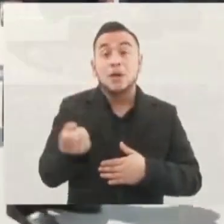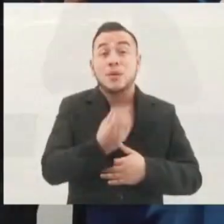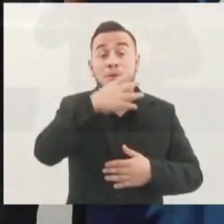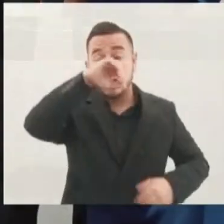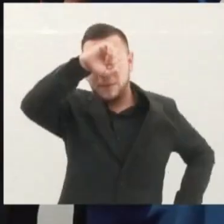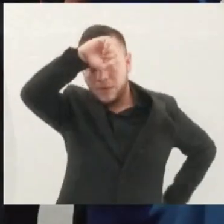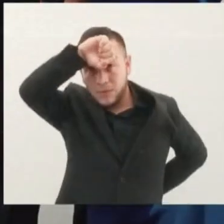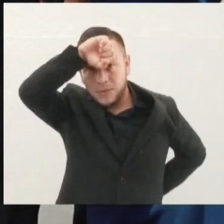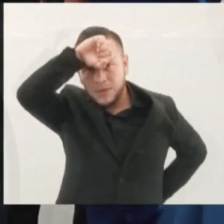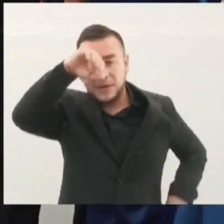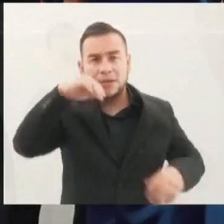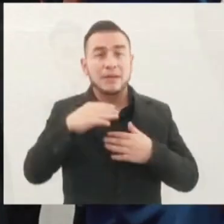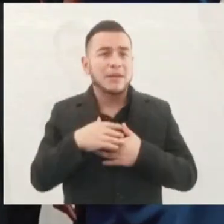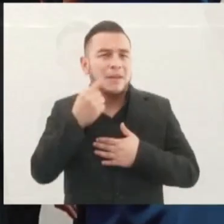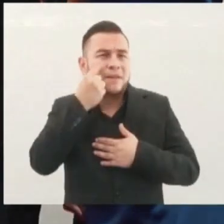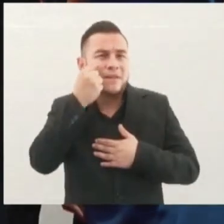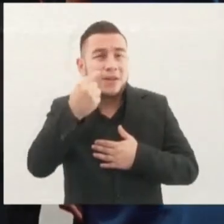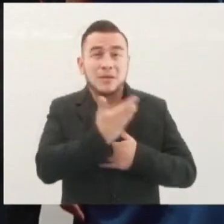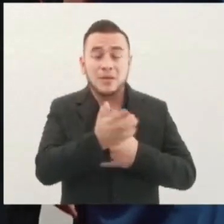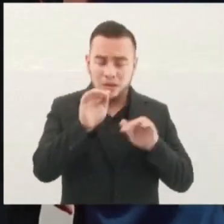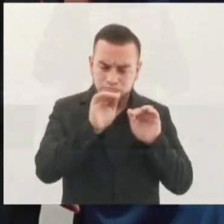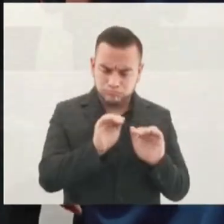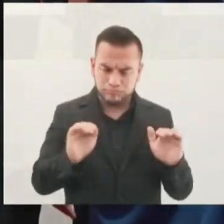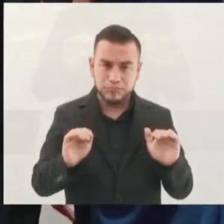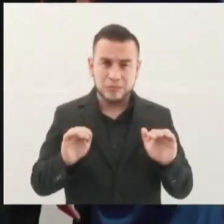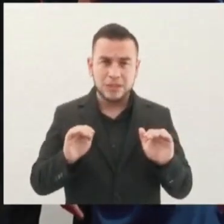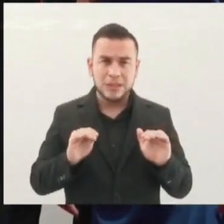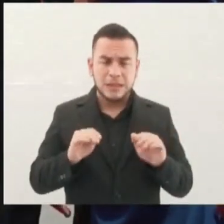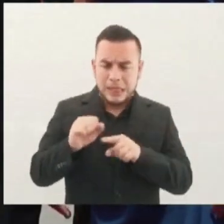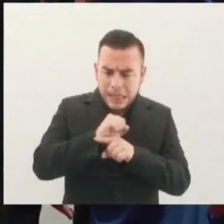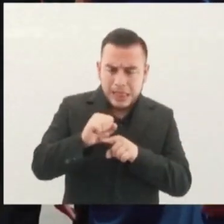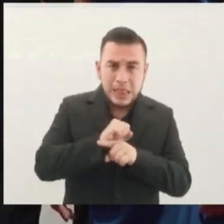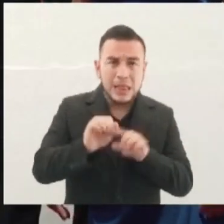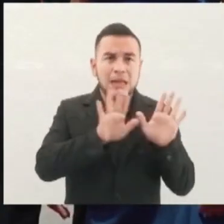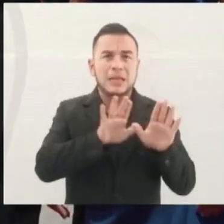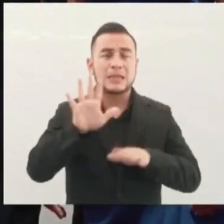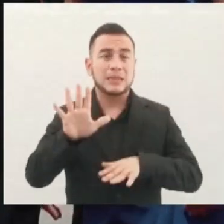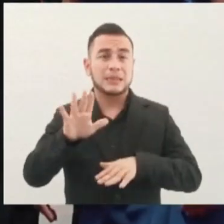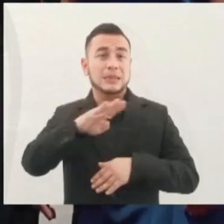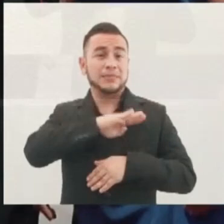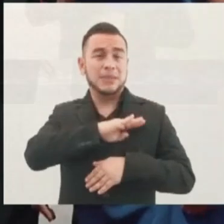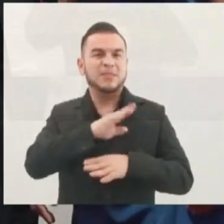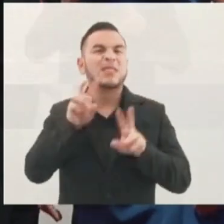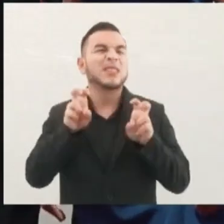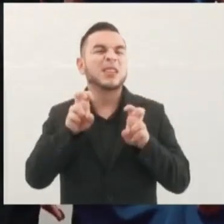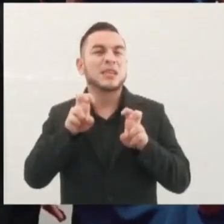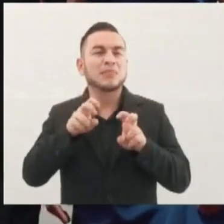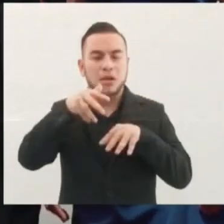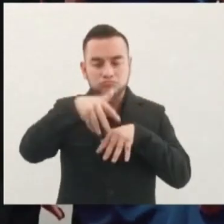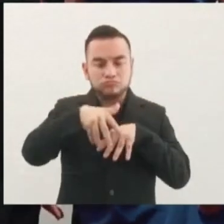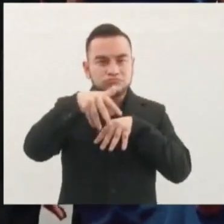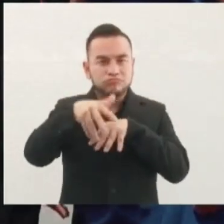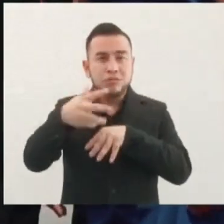Cuscatlán, veía a los niños prepararse para el 15 de septiembre, para los desfiles, veía